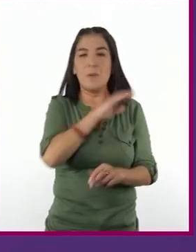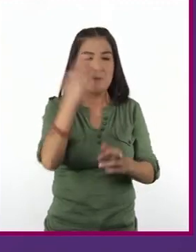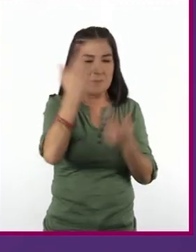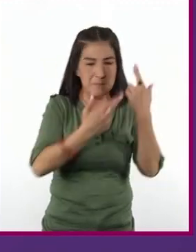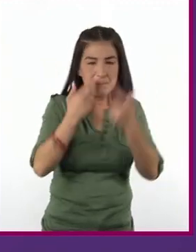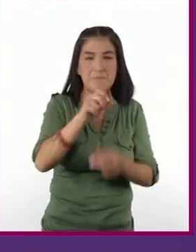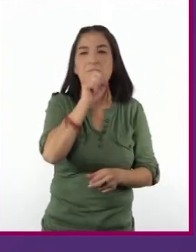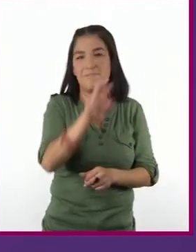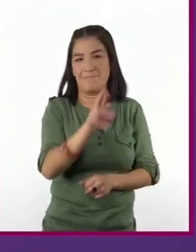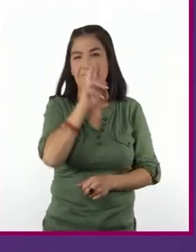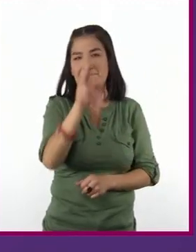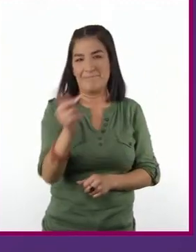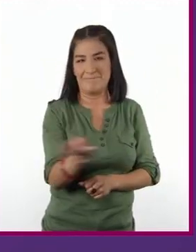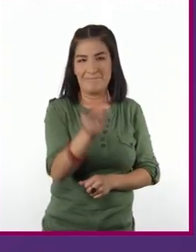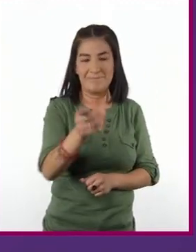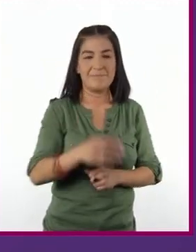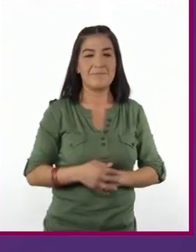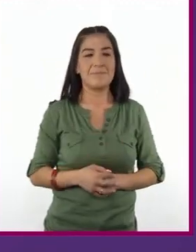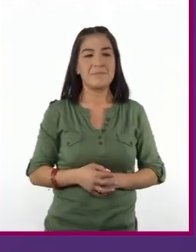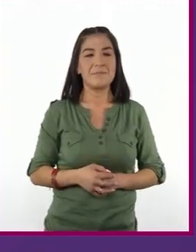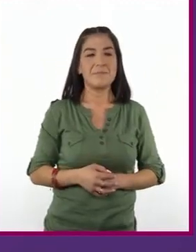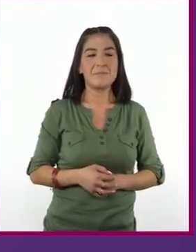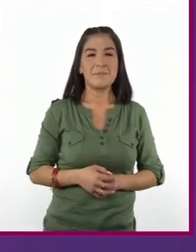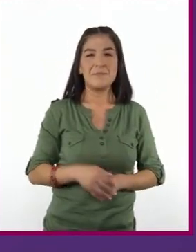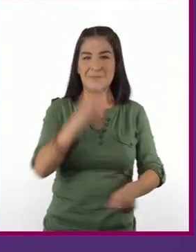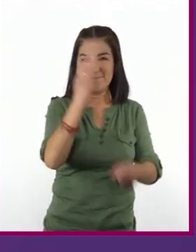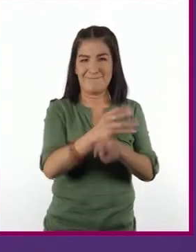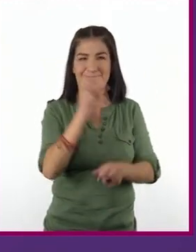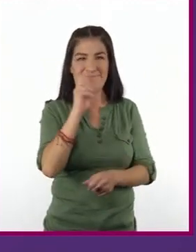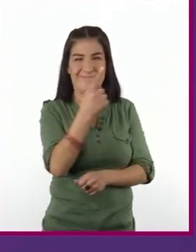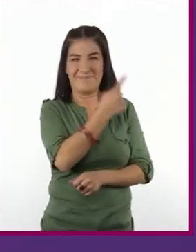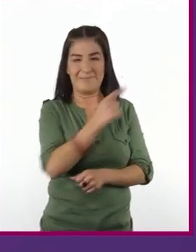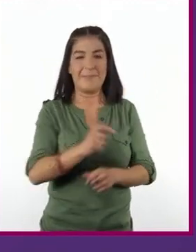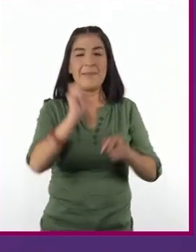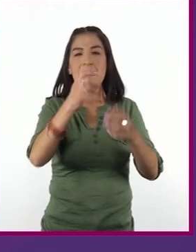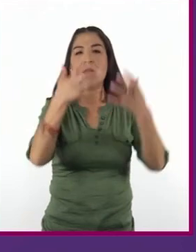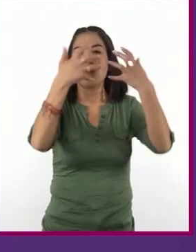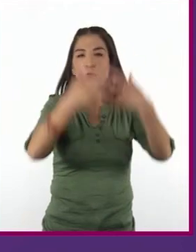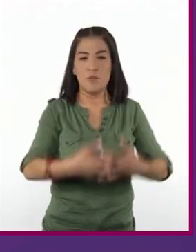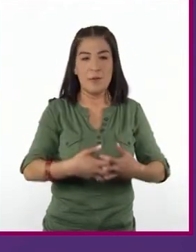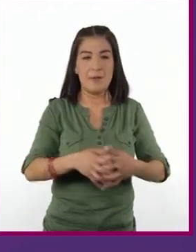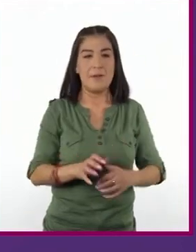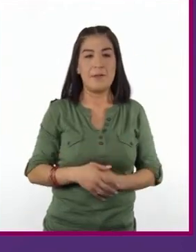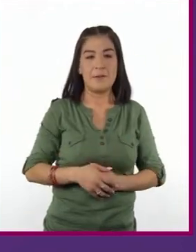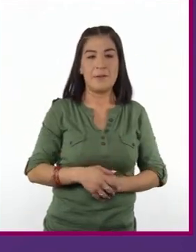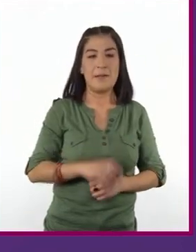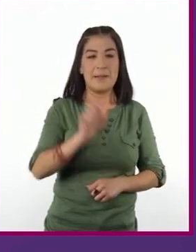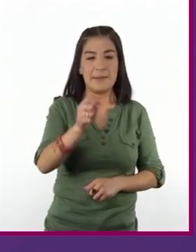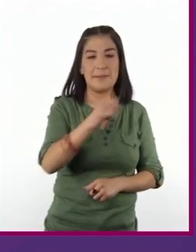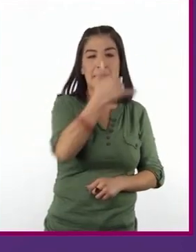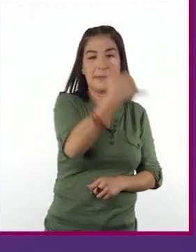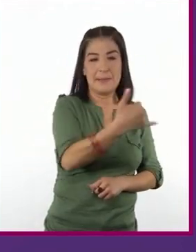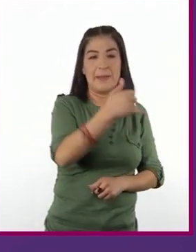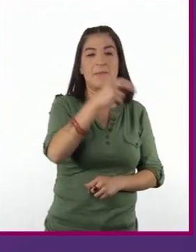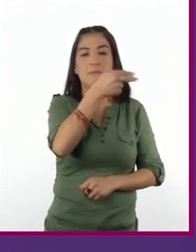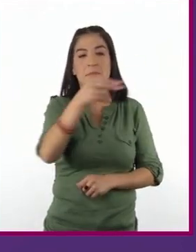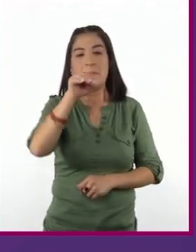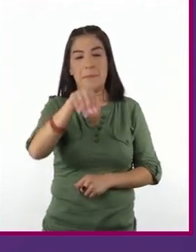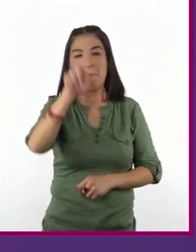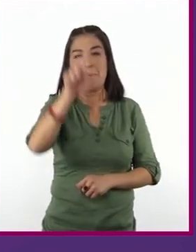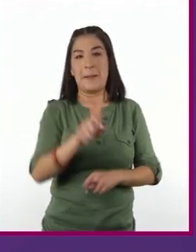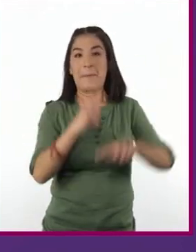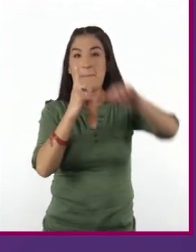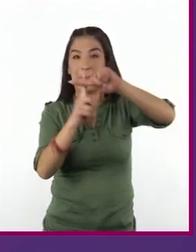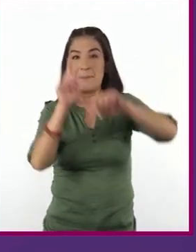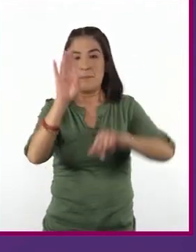las preguntas. Como se pueden dar cuenta, en las funciones de la forma y igual a m por x más b, su